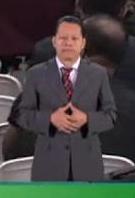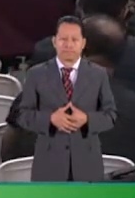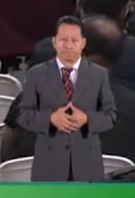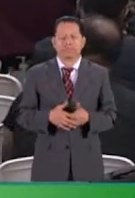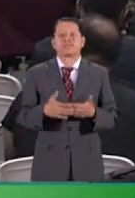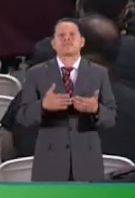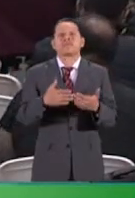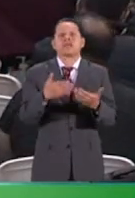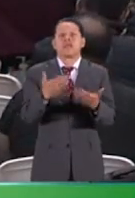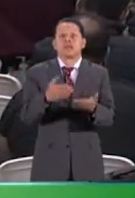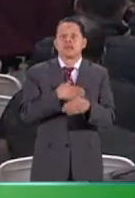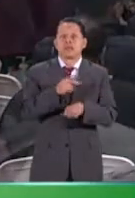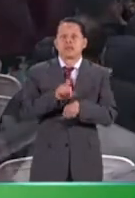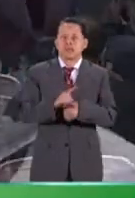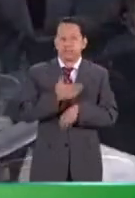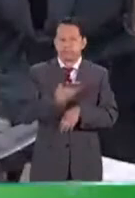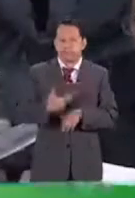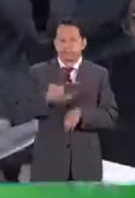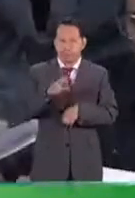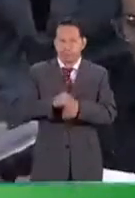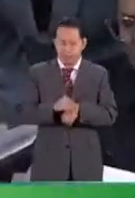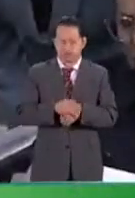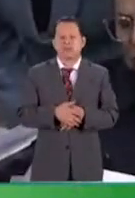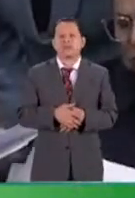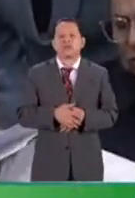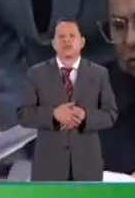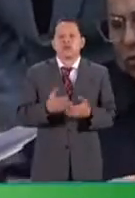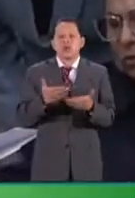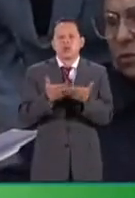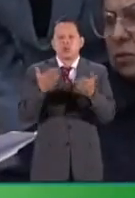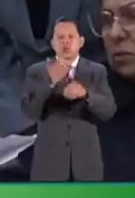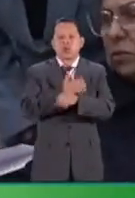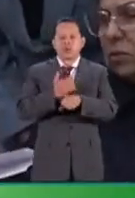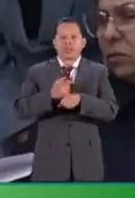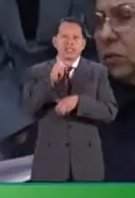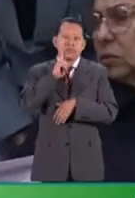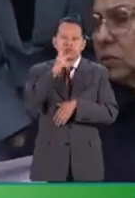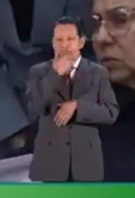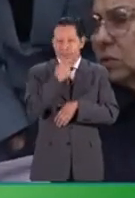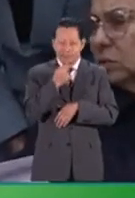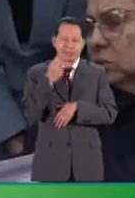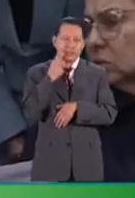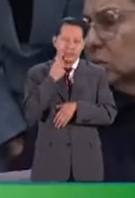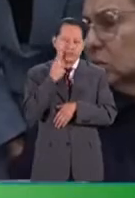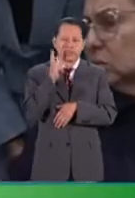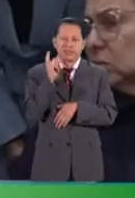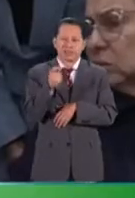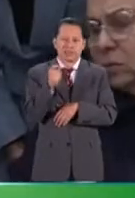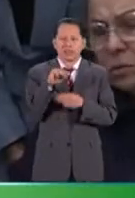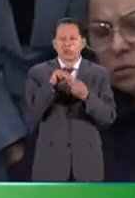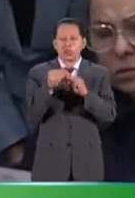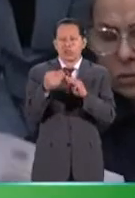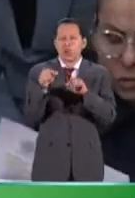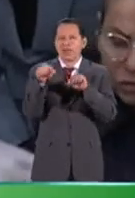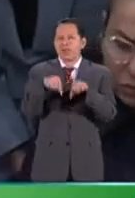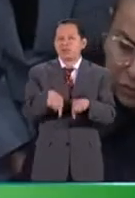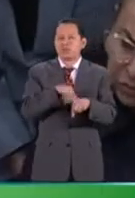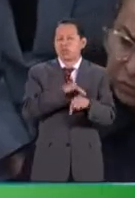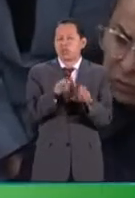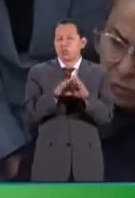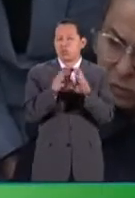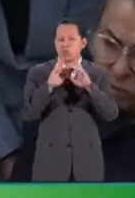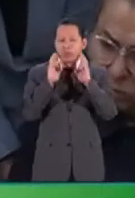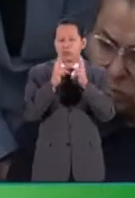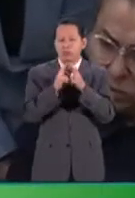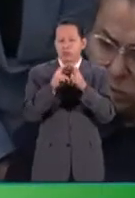Buenos días. Con su permiso, presidente. Compañeras y compañeros legisladores, el motivo que nos tiene aquí